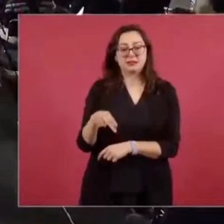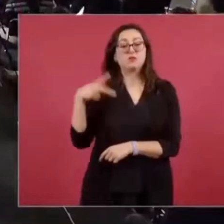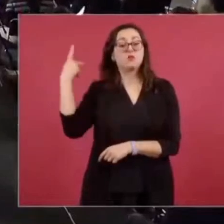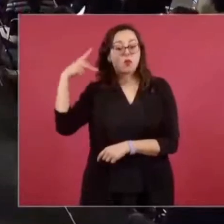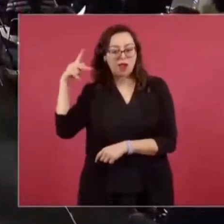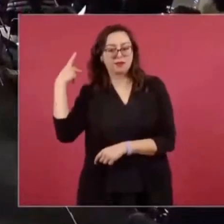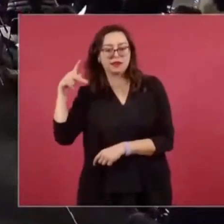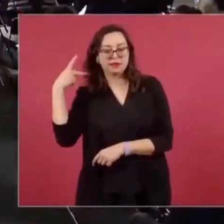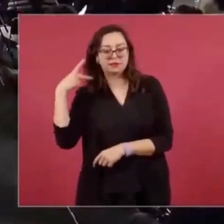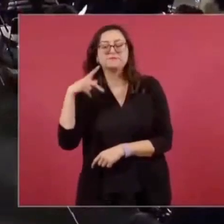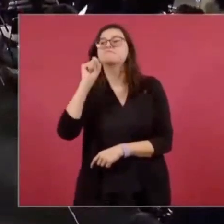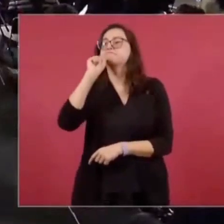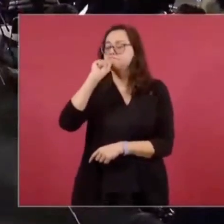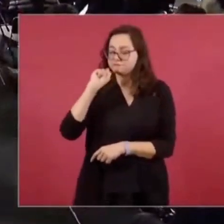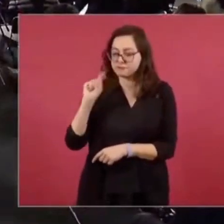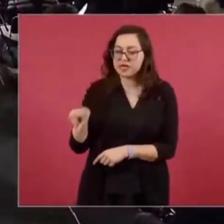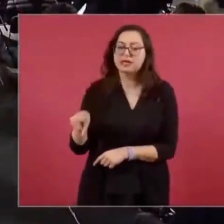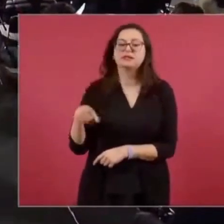Puebla.